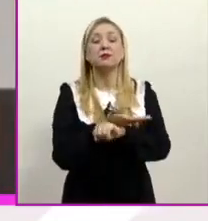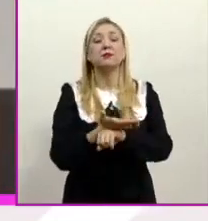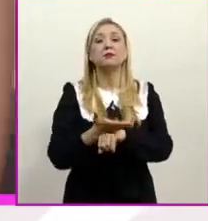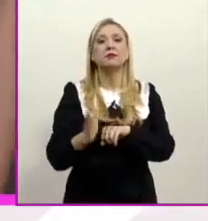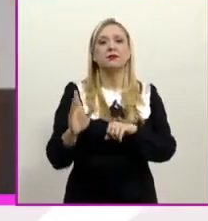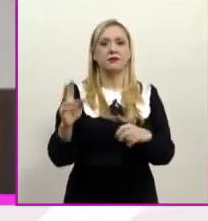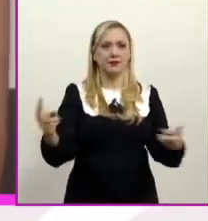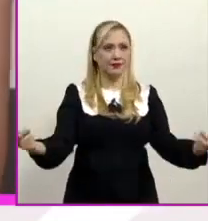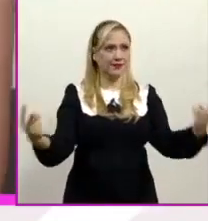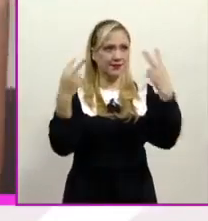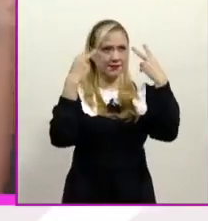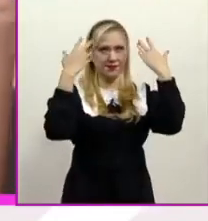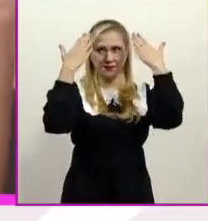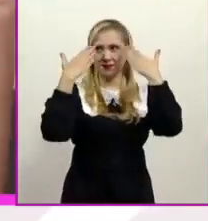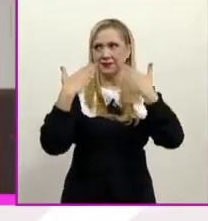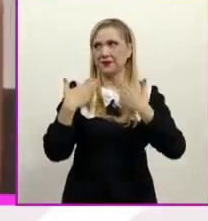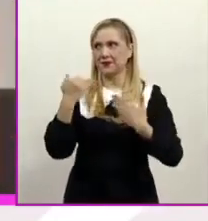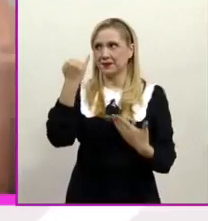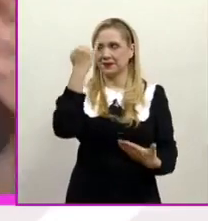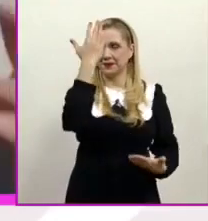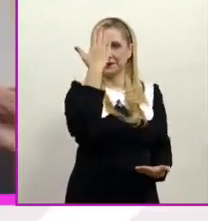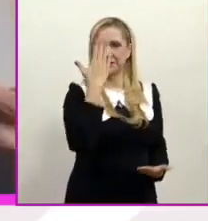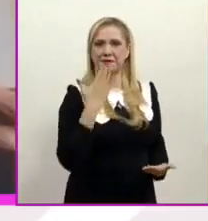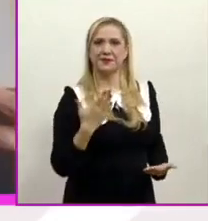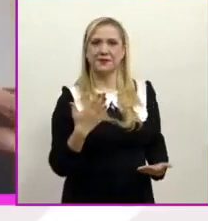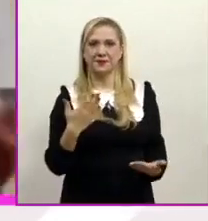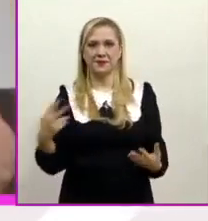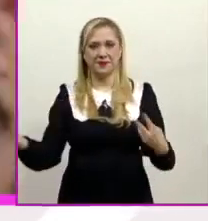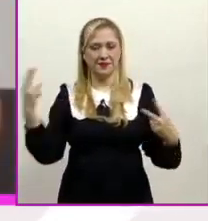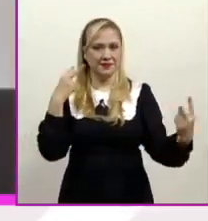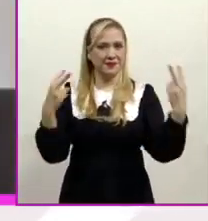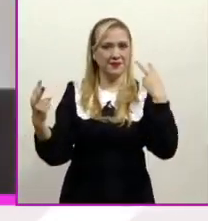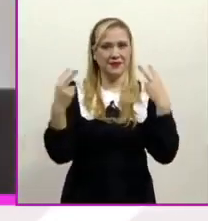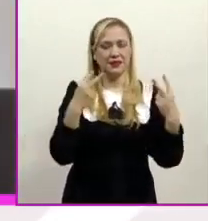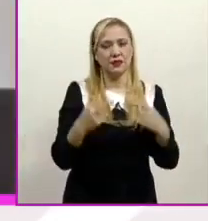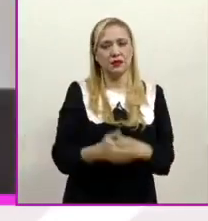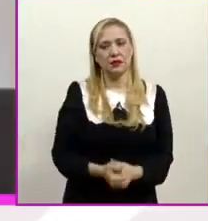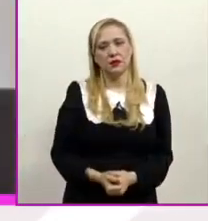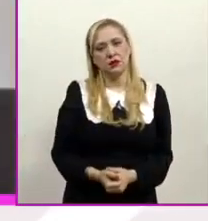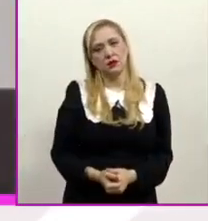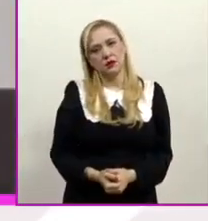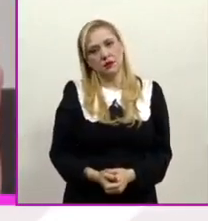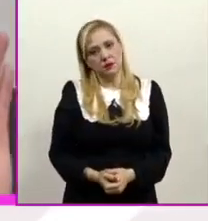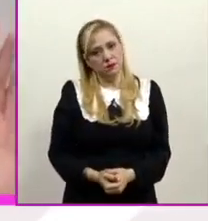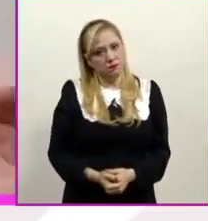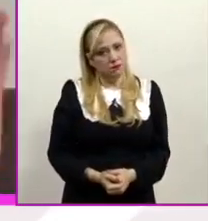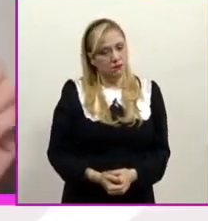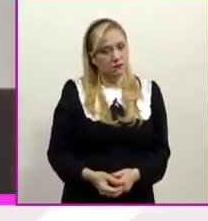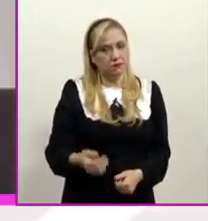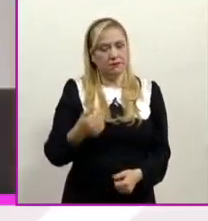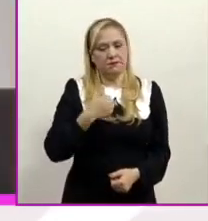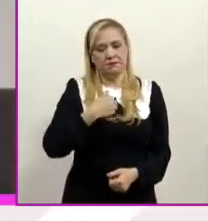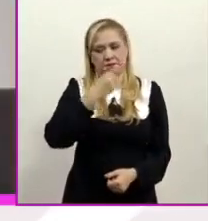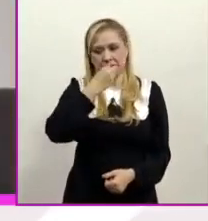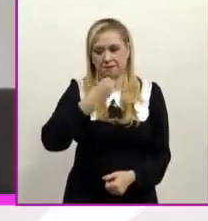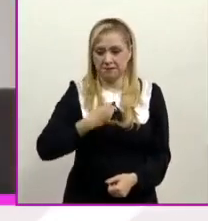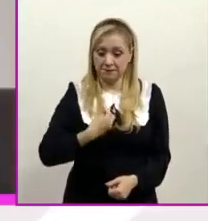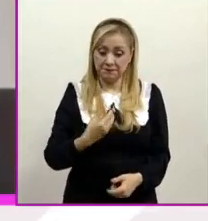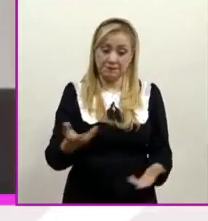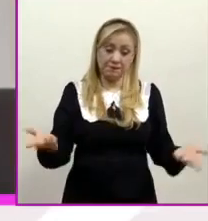da esta falsa idea de que va a vender, ¿no? Y que pues uno simplemente está siguiendo las reglas del